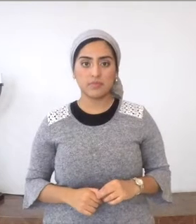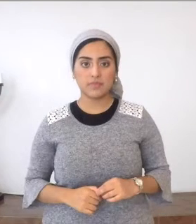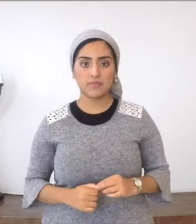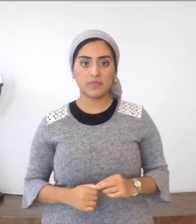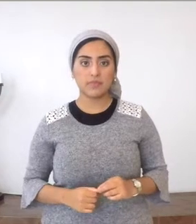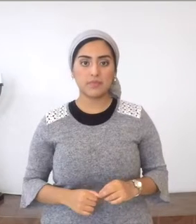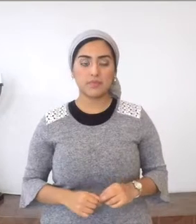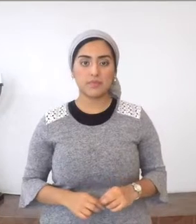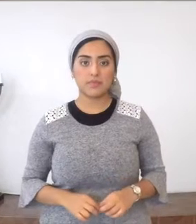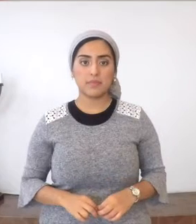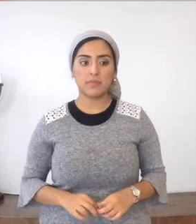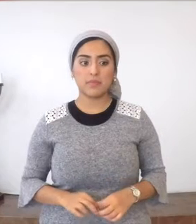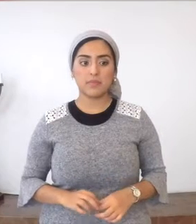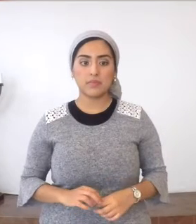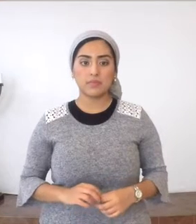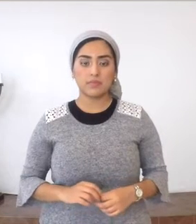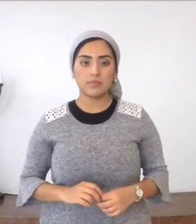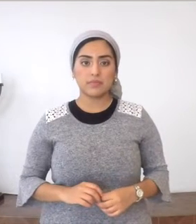pasar aquí Tantito